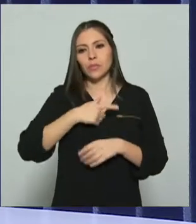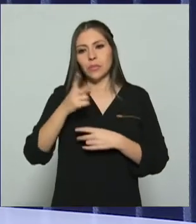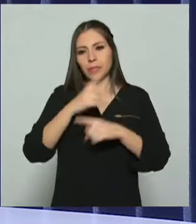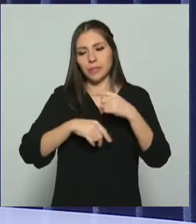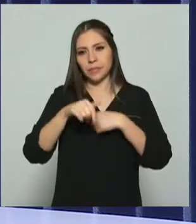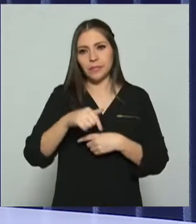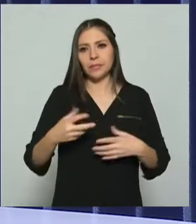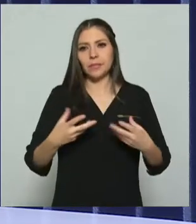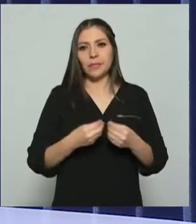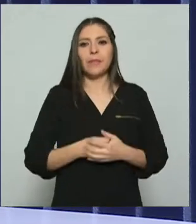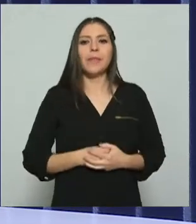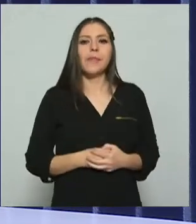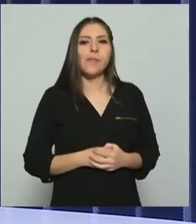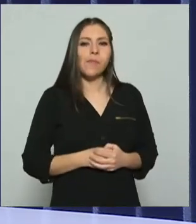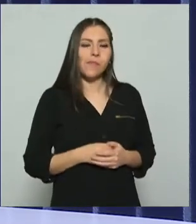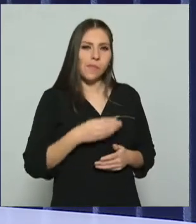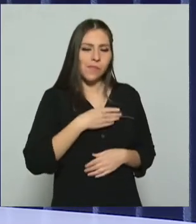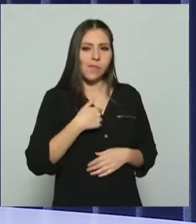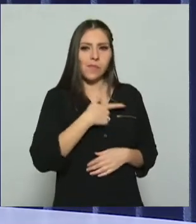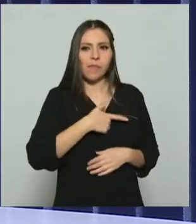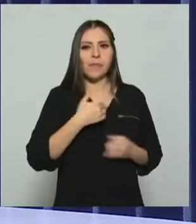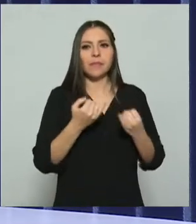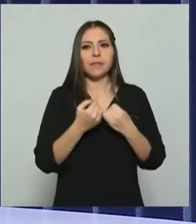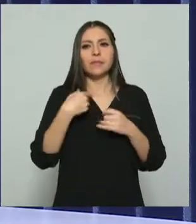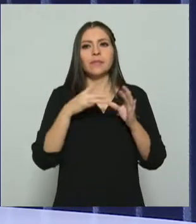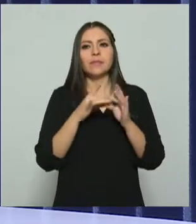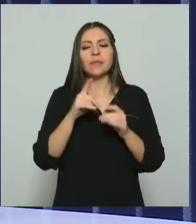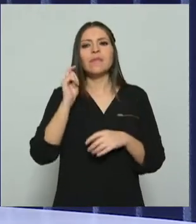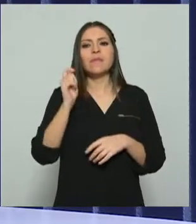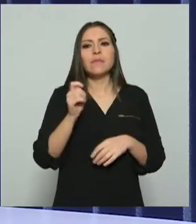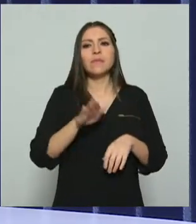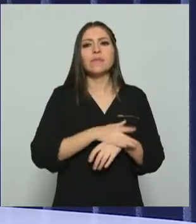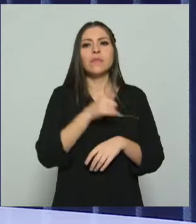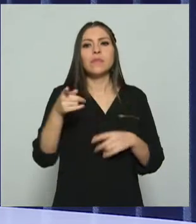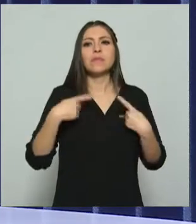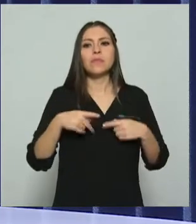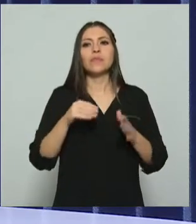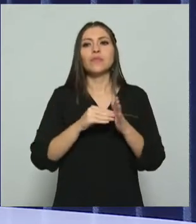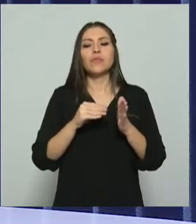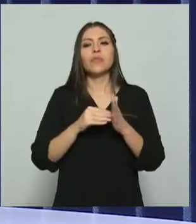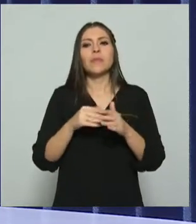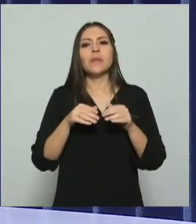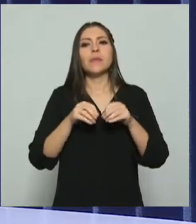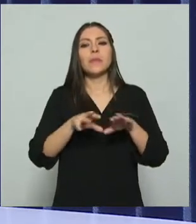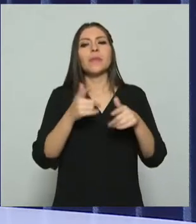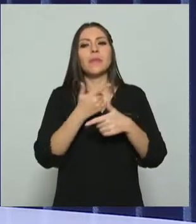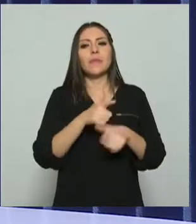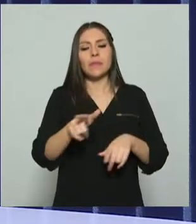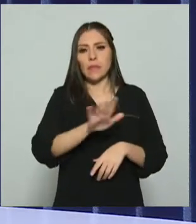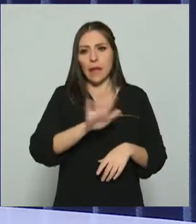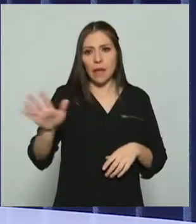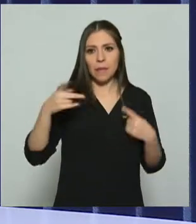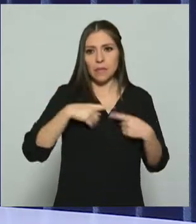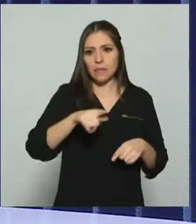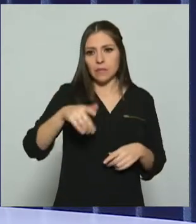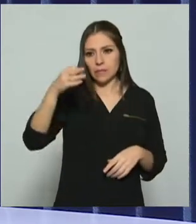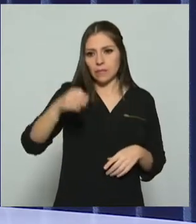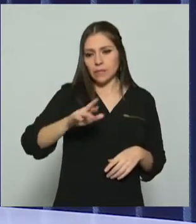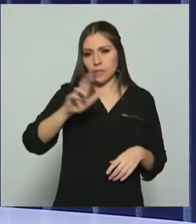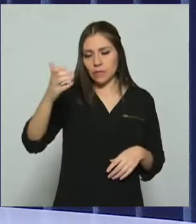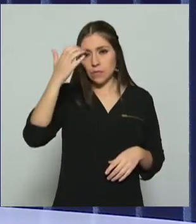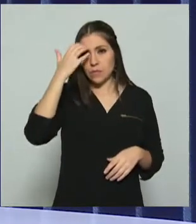recibirte para que nos platiques de qué se trata, por qué este individuo sigue libre, a pesar de que ya fue reconocido por las víctimas. Ahora,